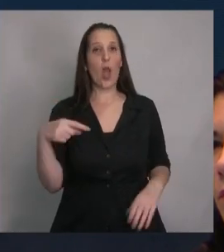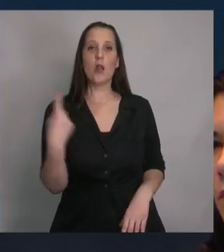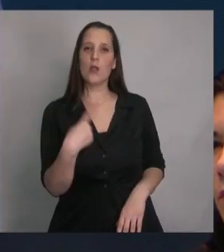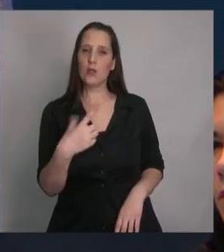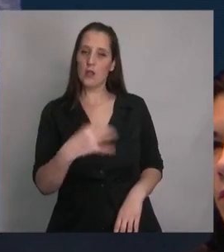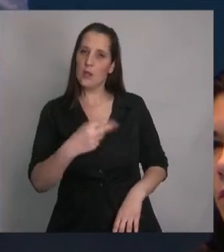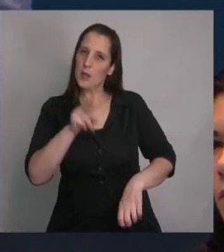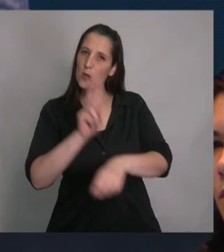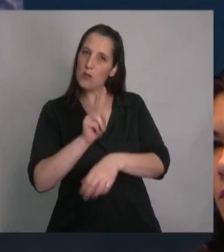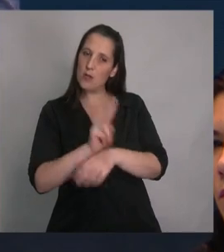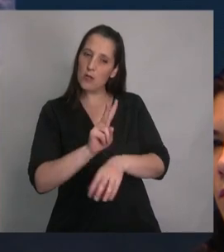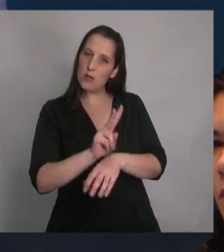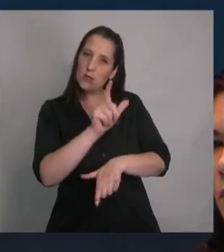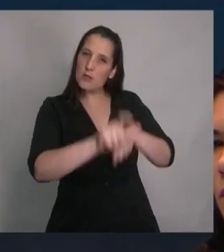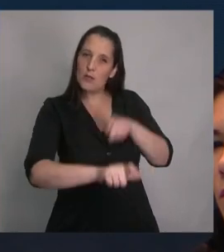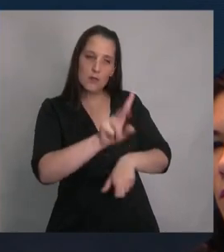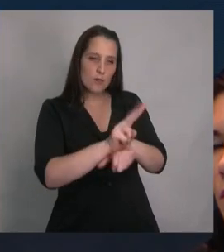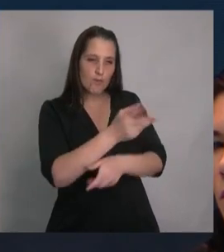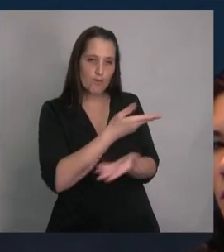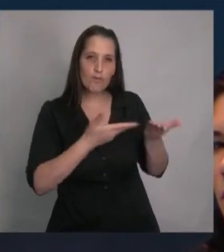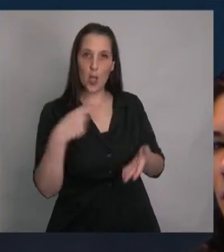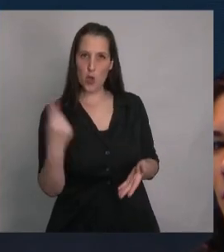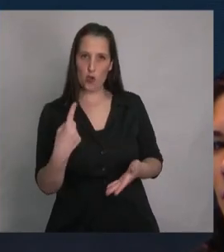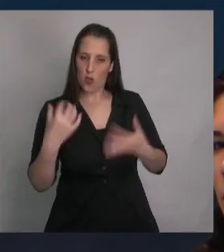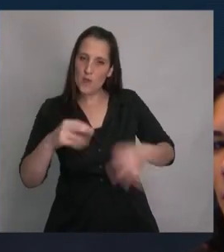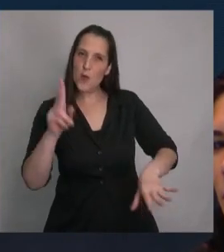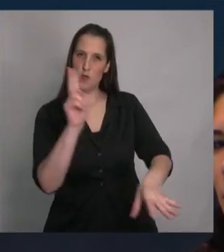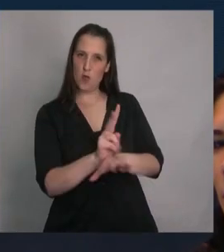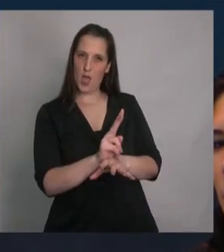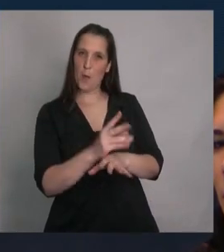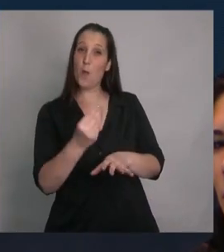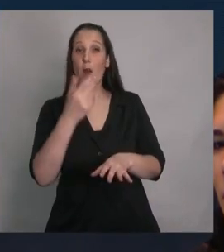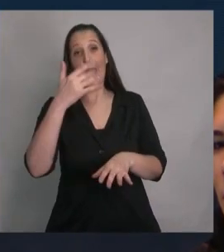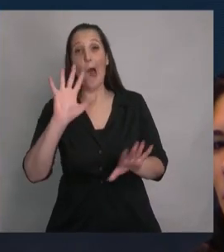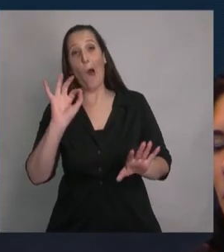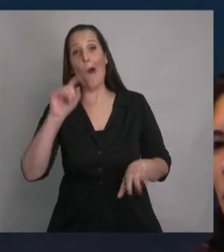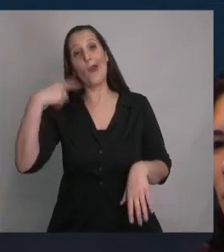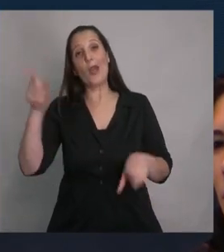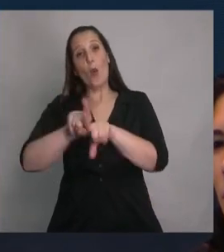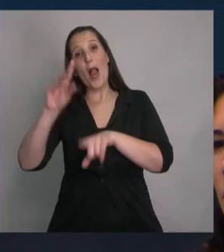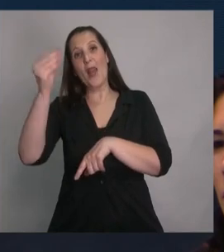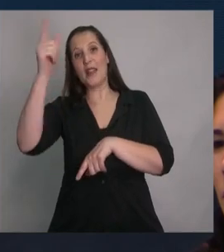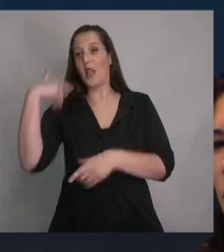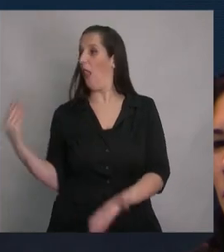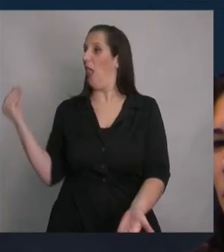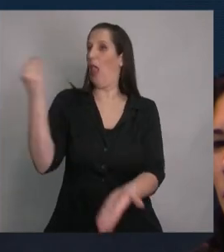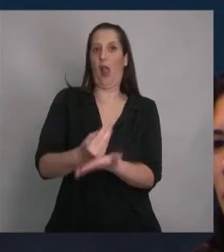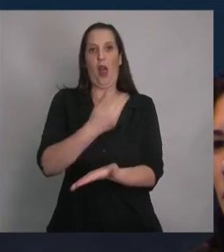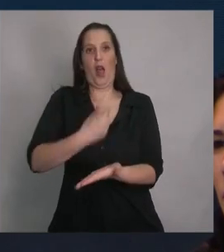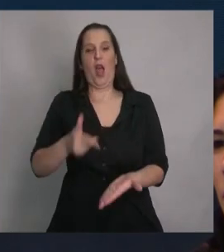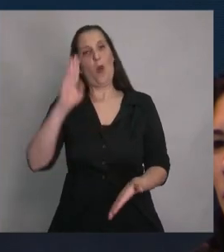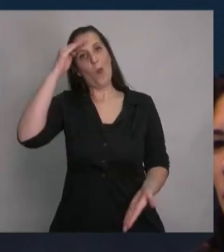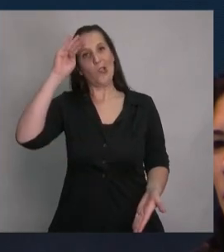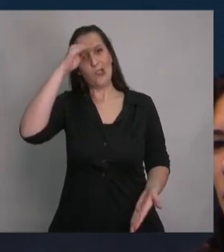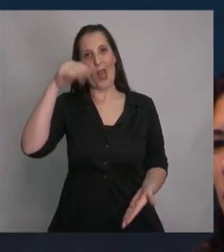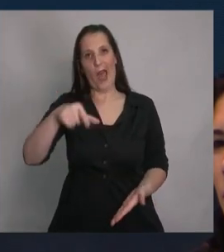cuidar a nuestra gente, porque si no la cuidamos nosotros va a venir un bolsonaro de turno y a través de los grupos de WhatsApp va a querer